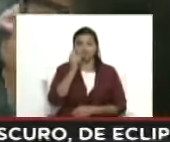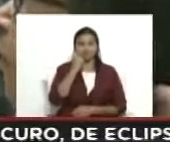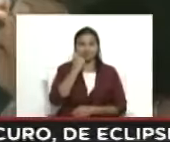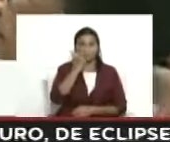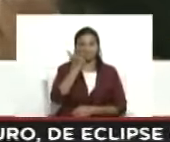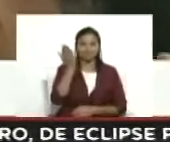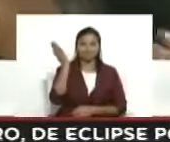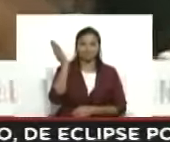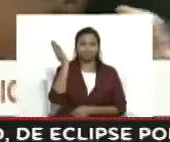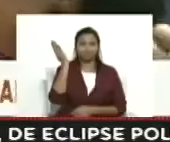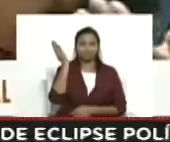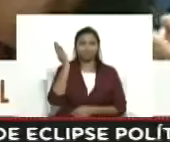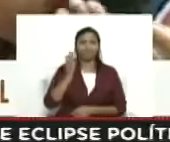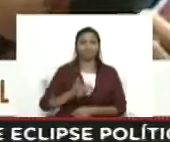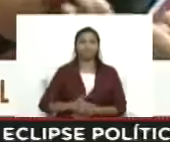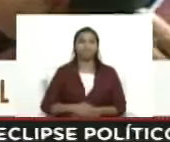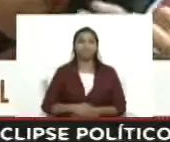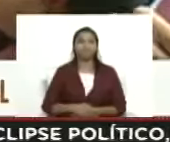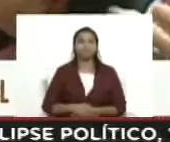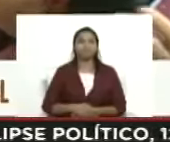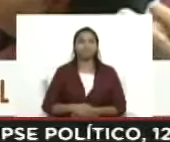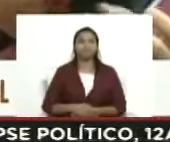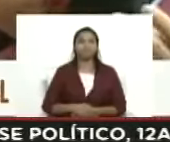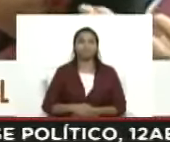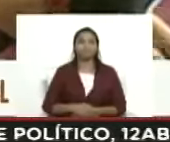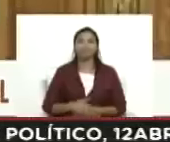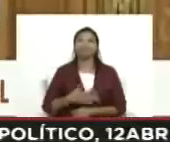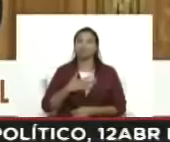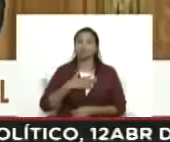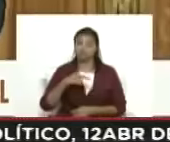Y los entregamos. Y los liberaron.